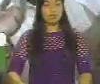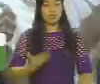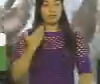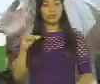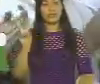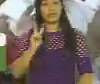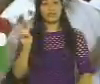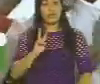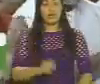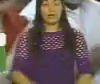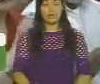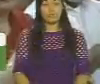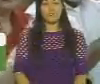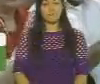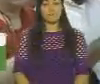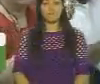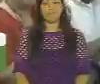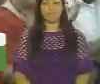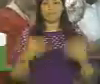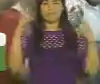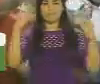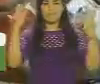de Venezuela.